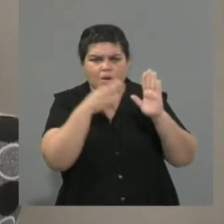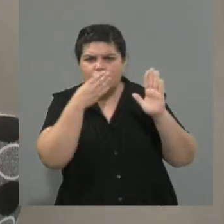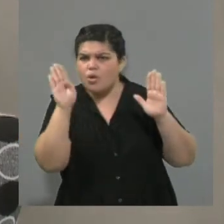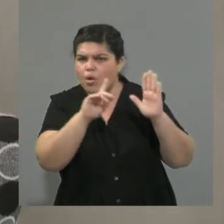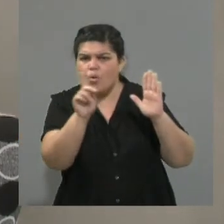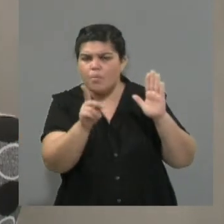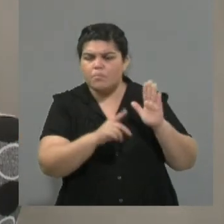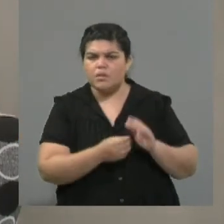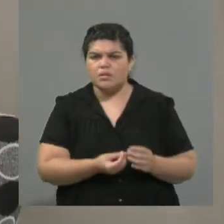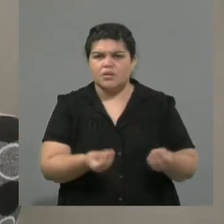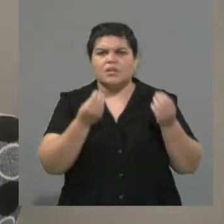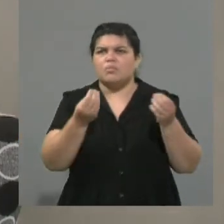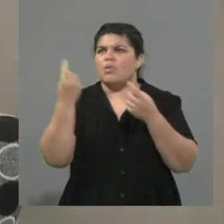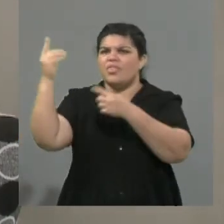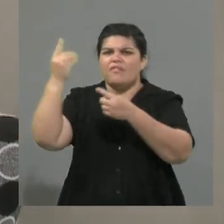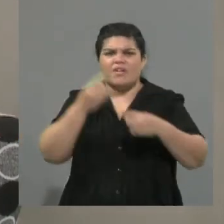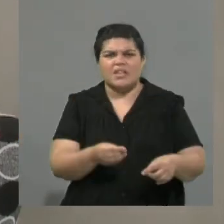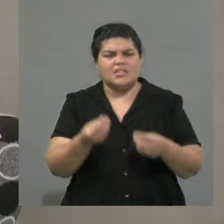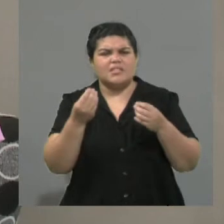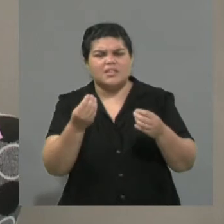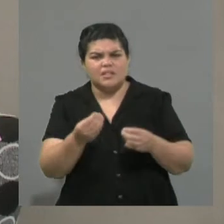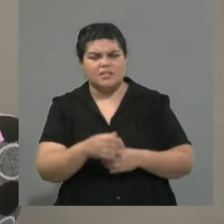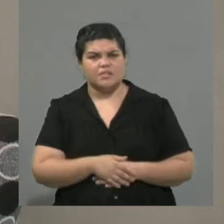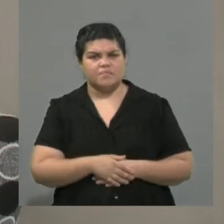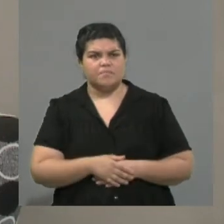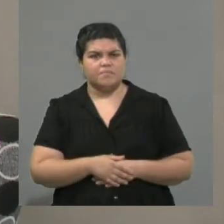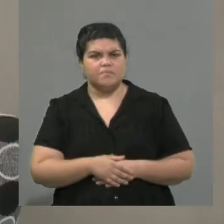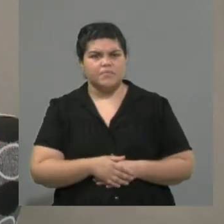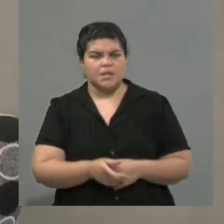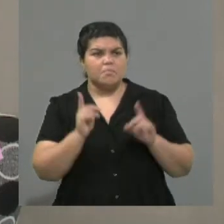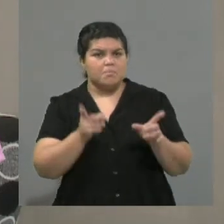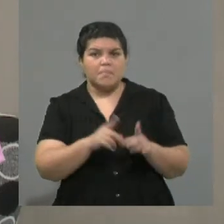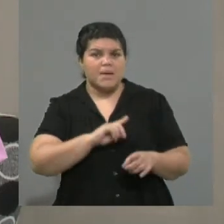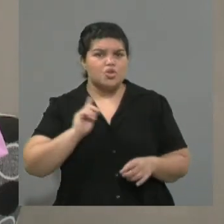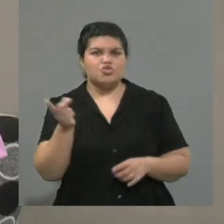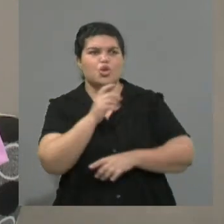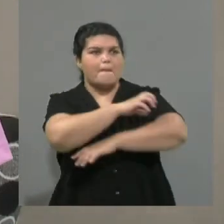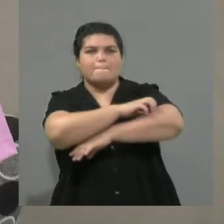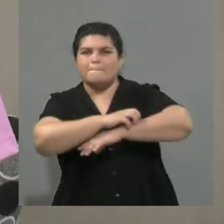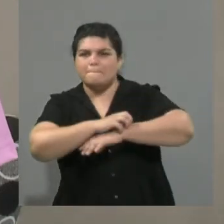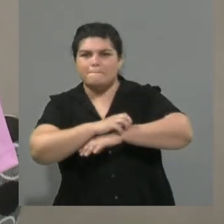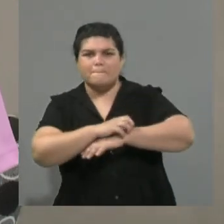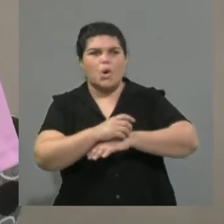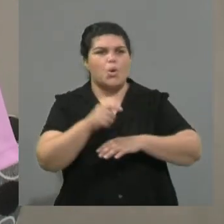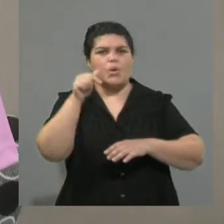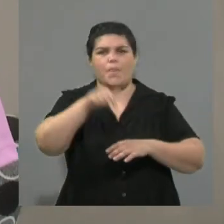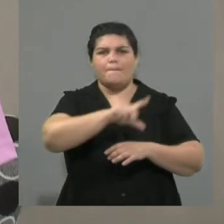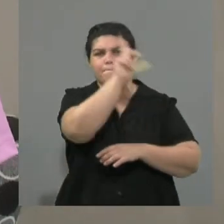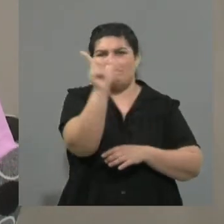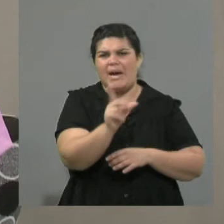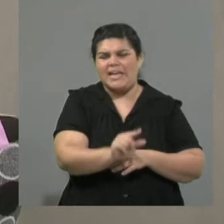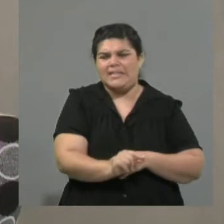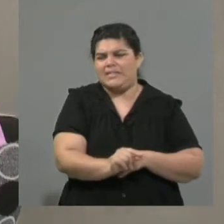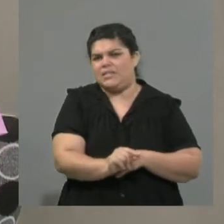esas diferencias? Usted hablaba justamente hace un rato, hacía referencia, es como si fuéramos un país ni siquiera de segunda, de tercera, o algunos países están,